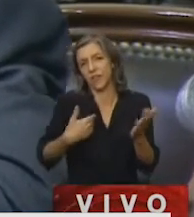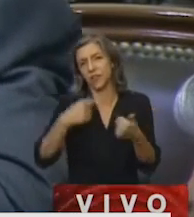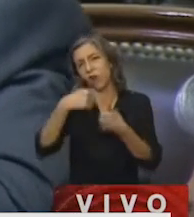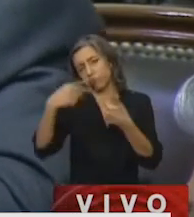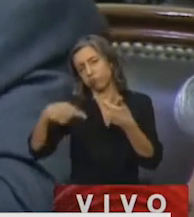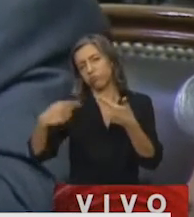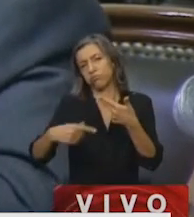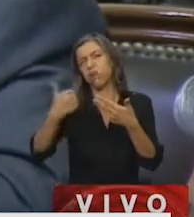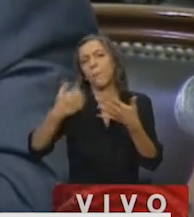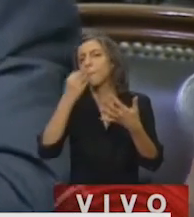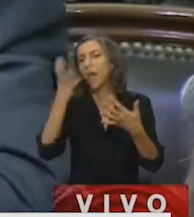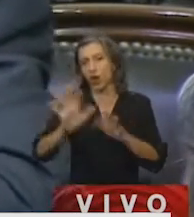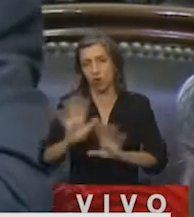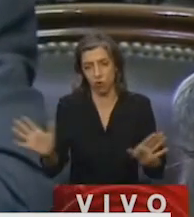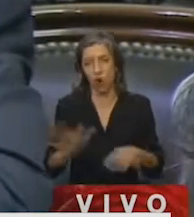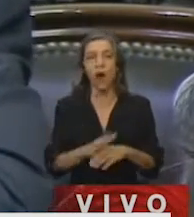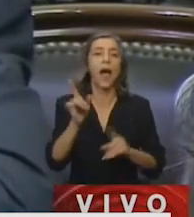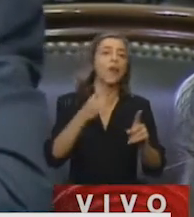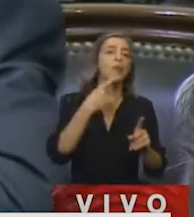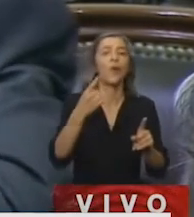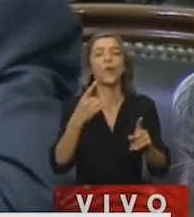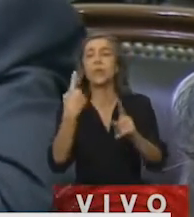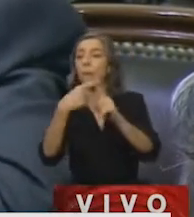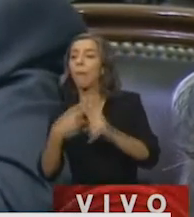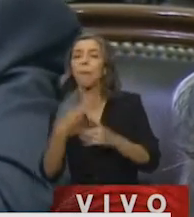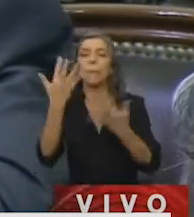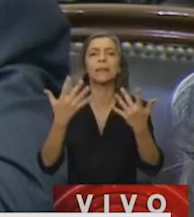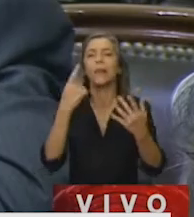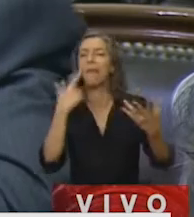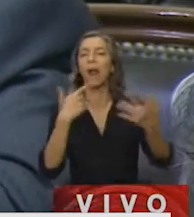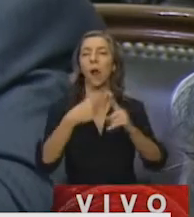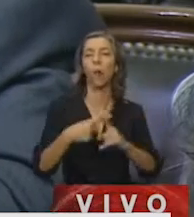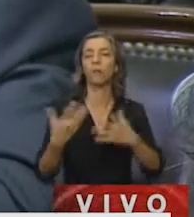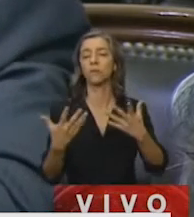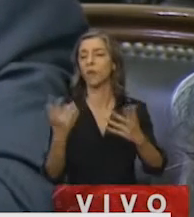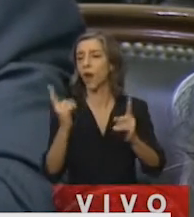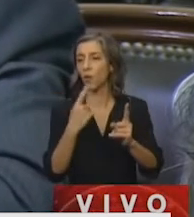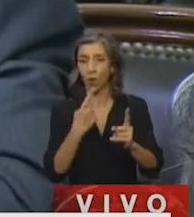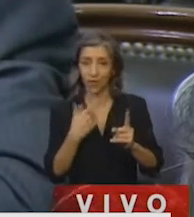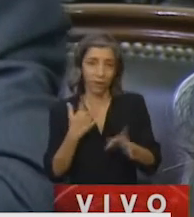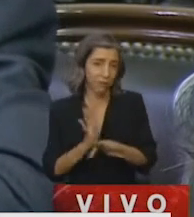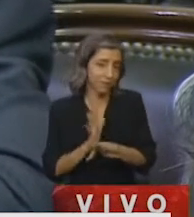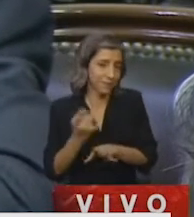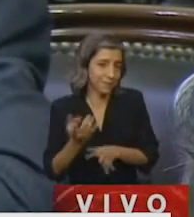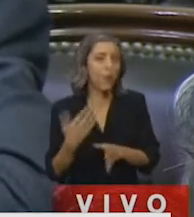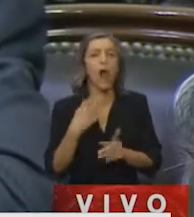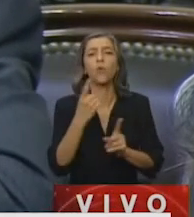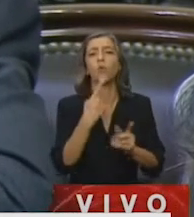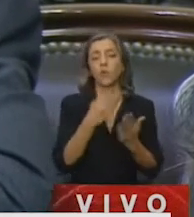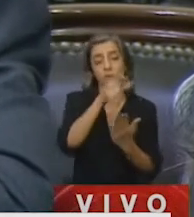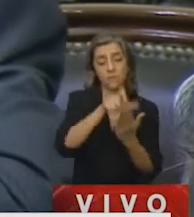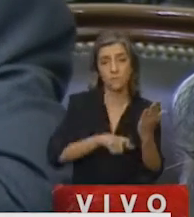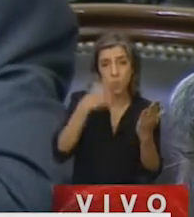partidaria, aunque de repente nos quieran engañar matemáticamente, porque también escuché decir que el costo de la